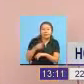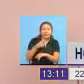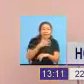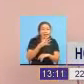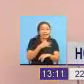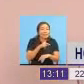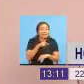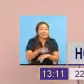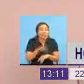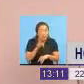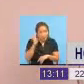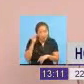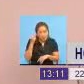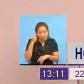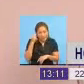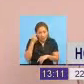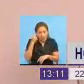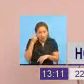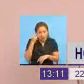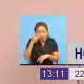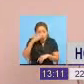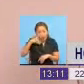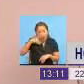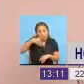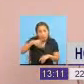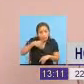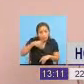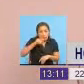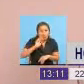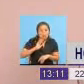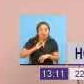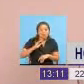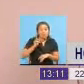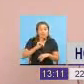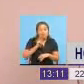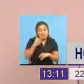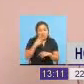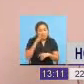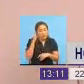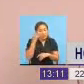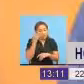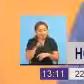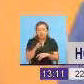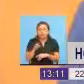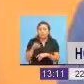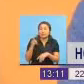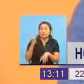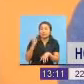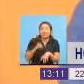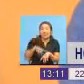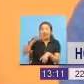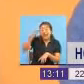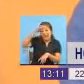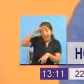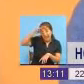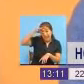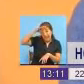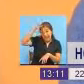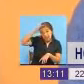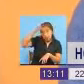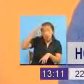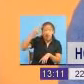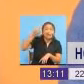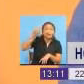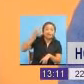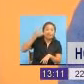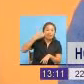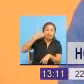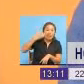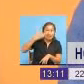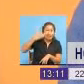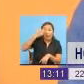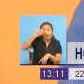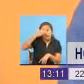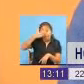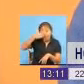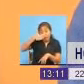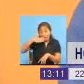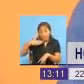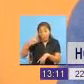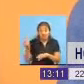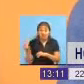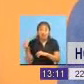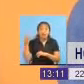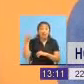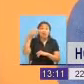que era no será más tarde pero por lo que es el acto en el parque va a ser 18 horas después será